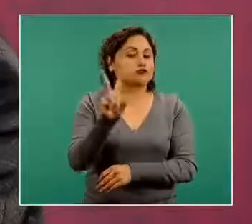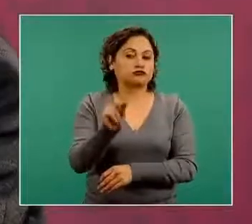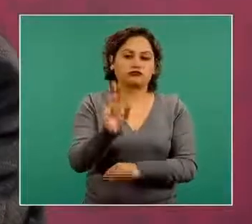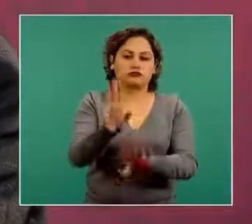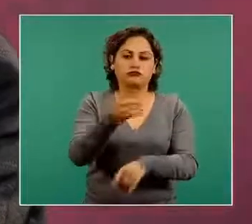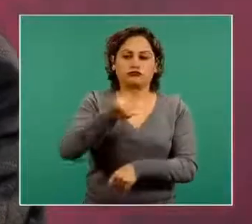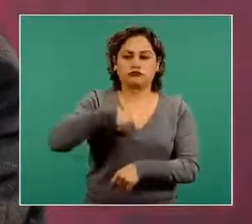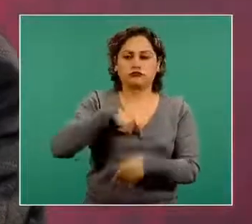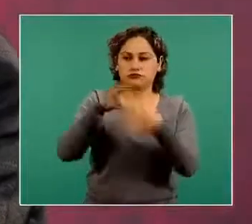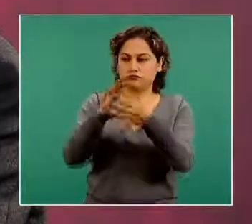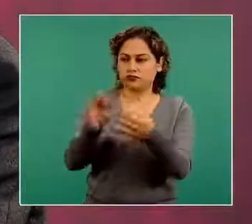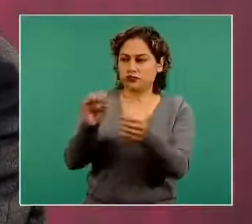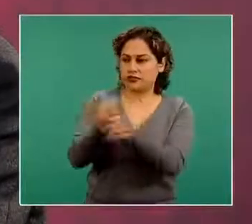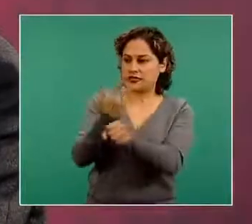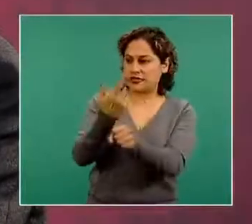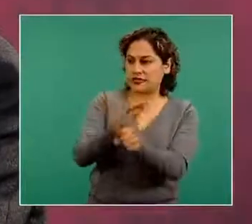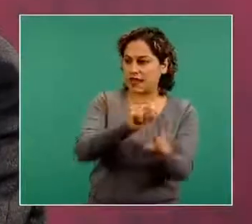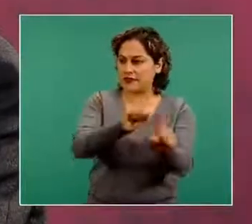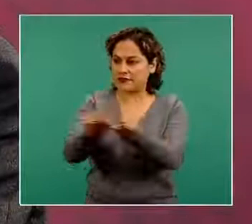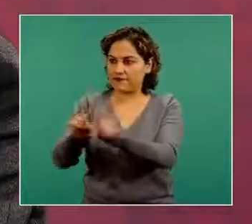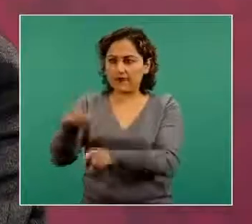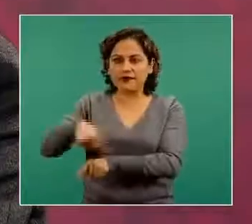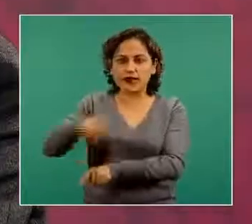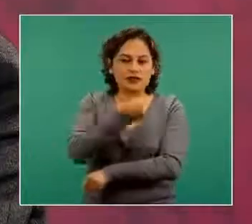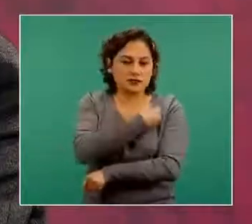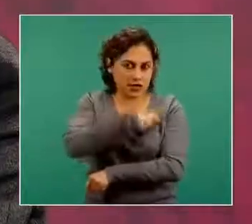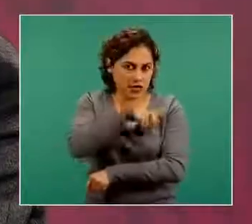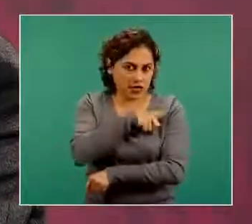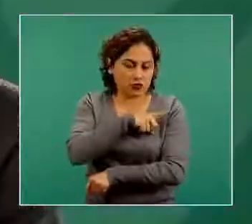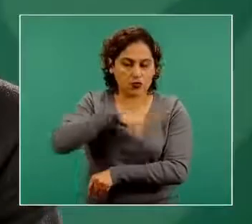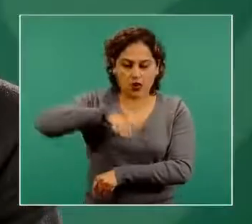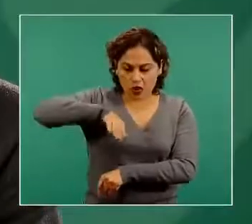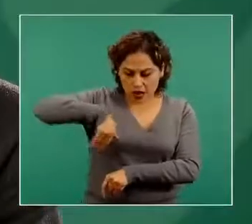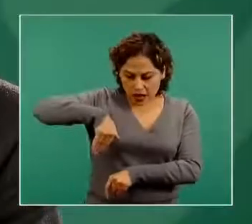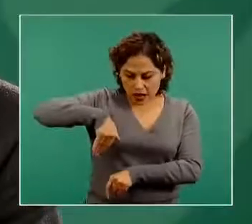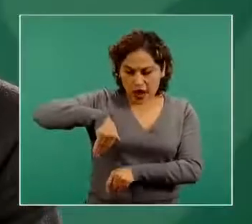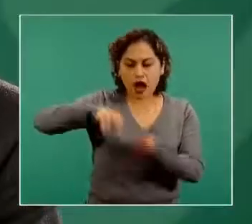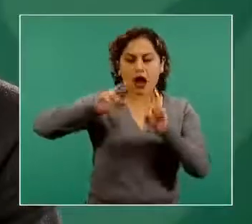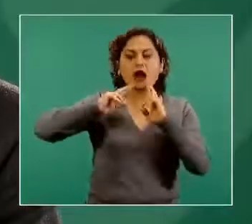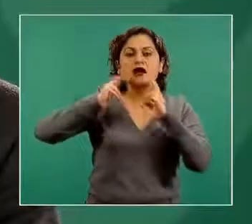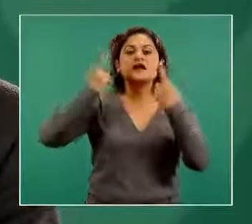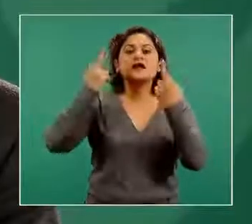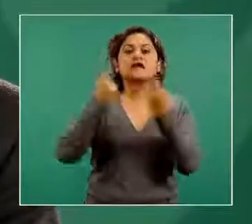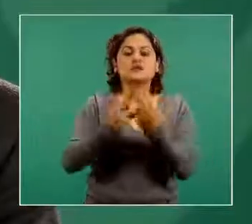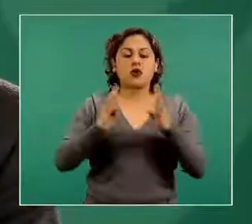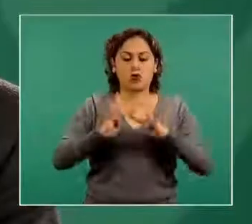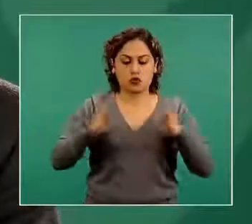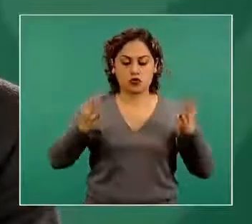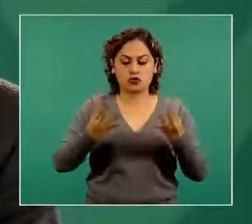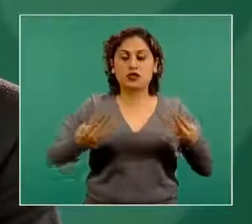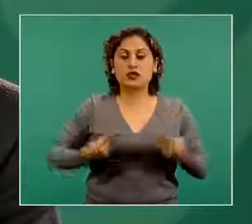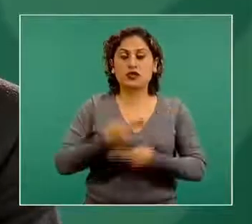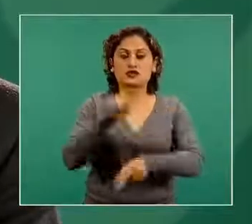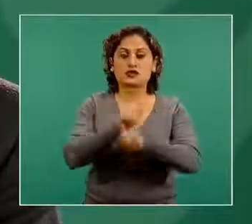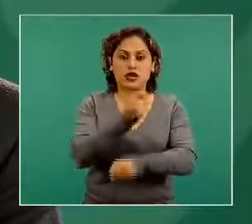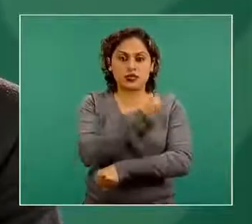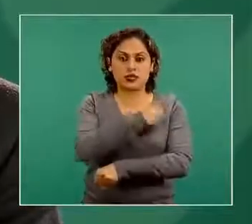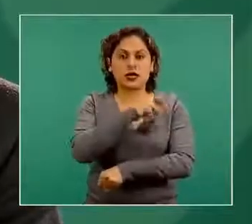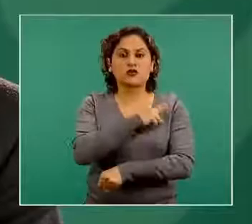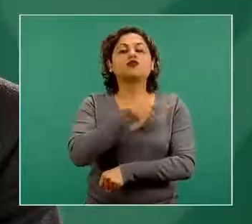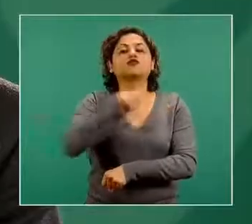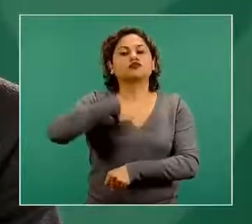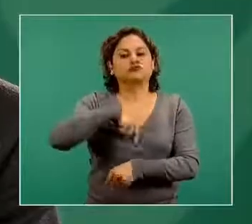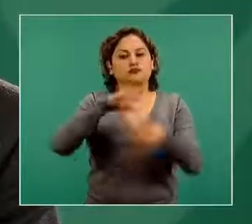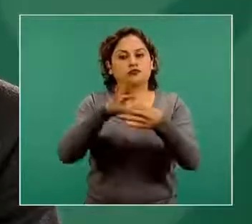secretarias y secretarios de salud en la más reciente sesión del Consejo Nacional de Salud, y también lo comentamos con